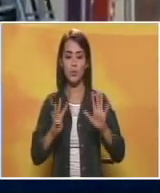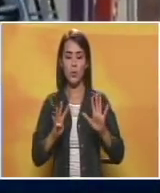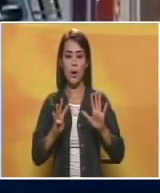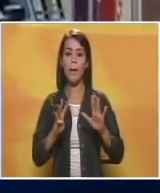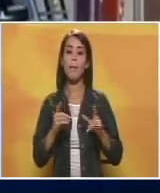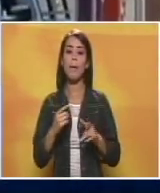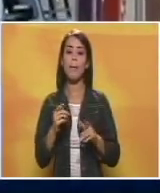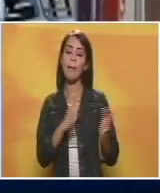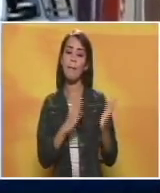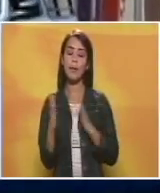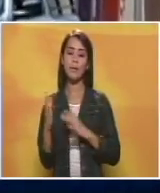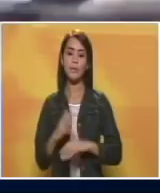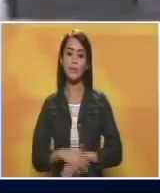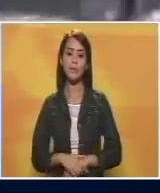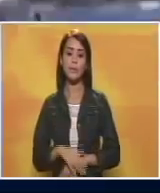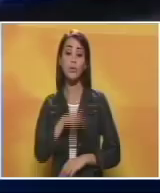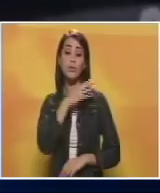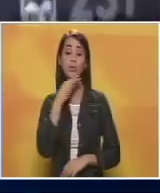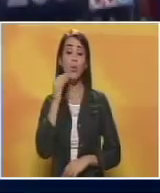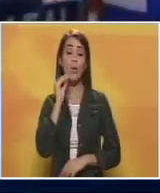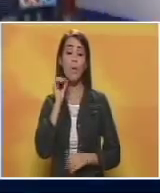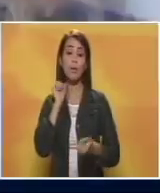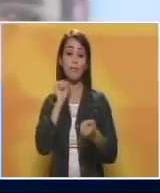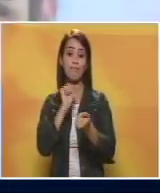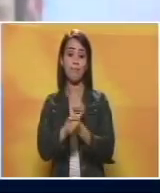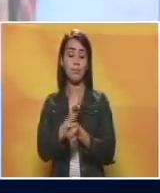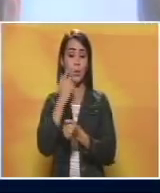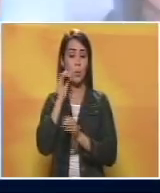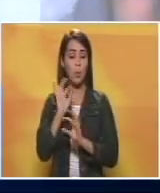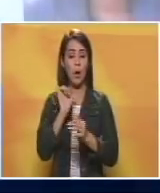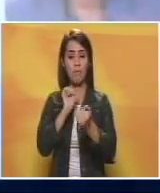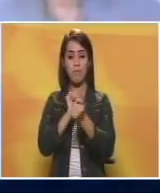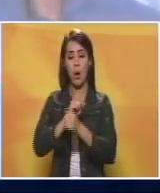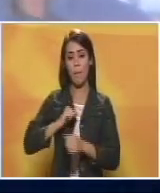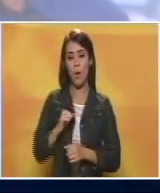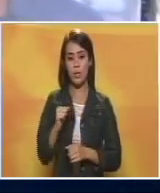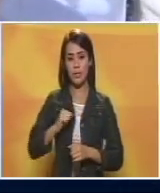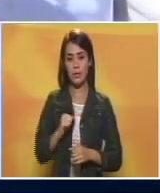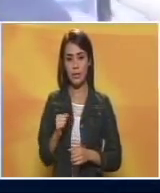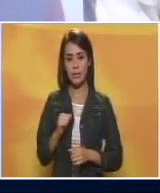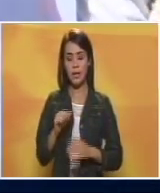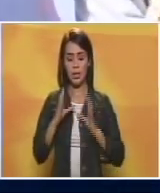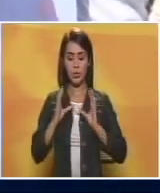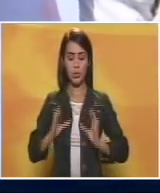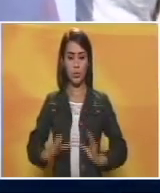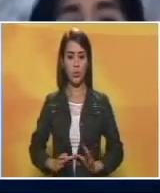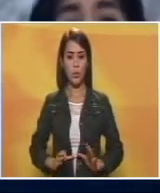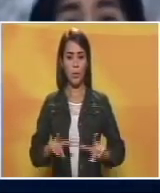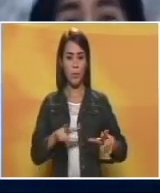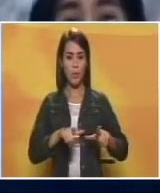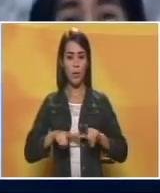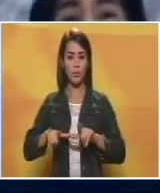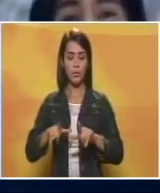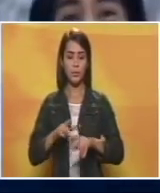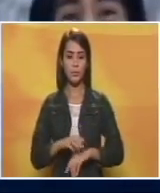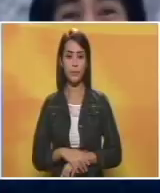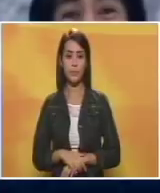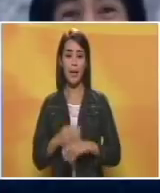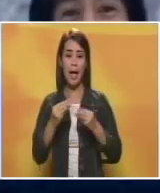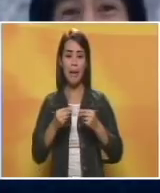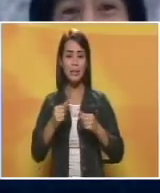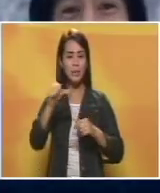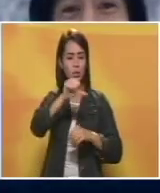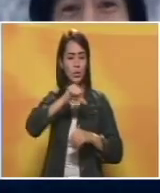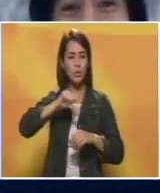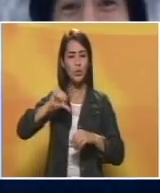de Tonalá. Los jóvenes habrían sido detenidos por presuntos policías y tras su muerte sus cuerpos fueron diluidos en ácido.